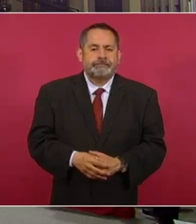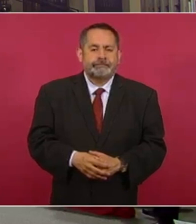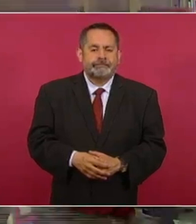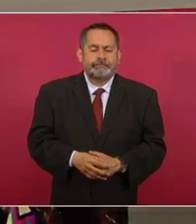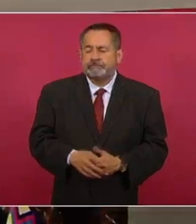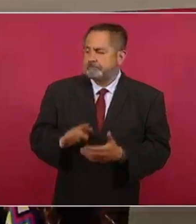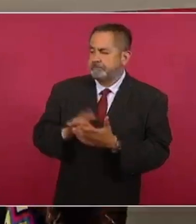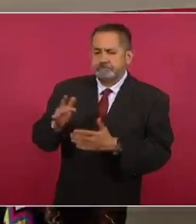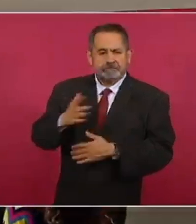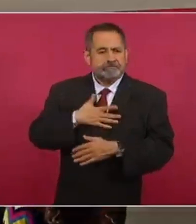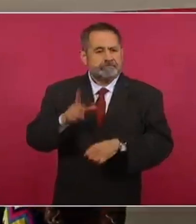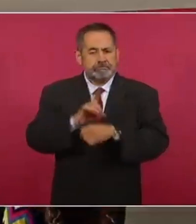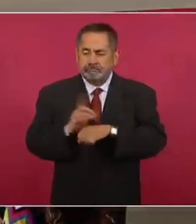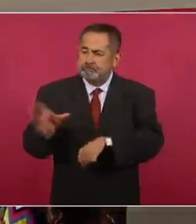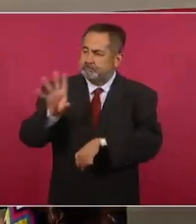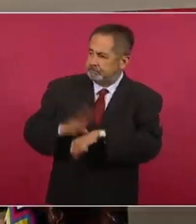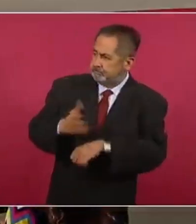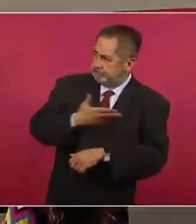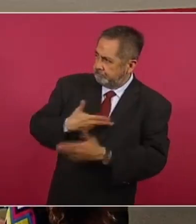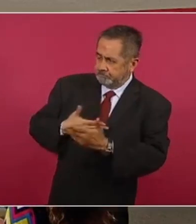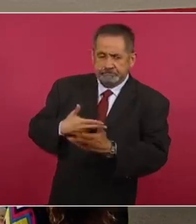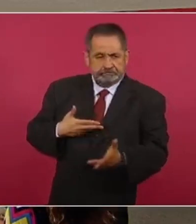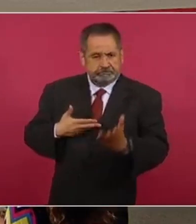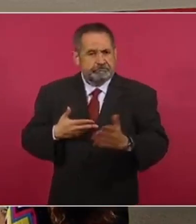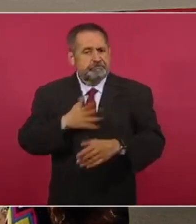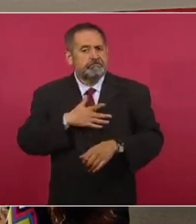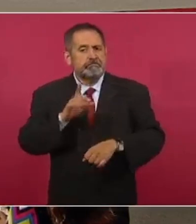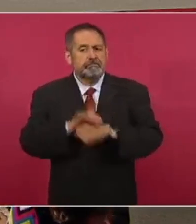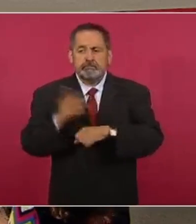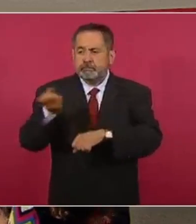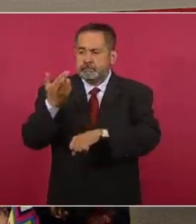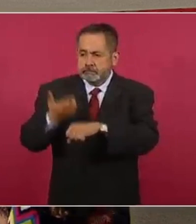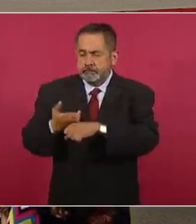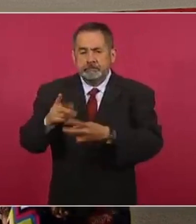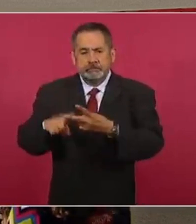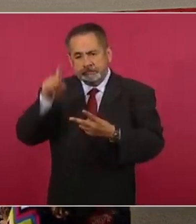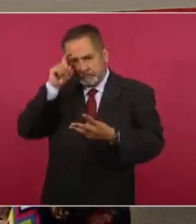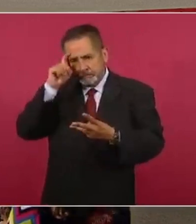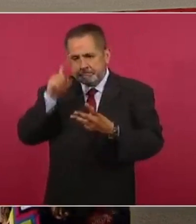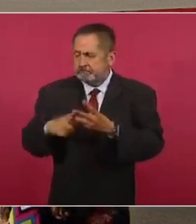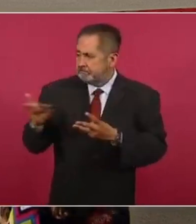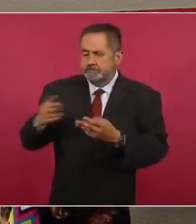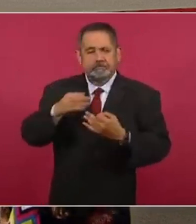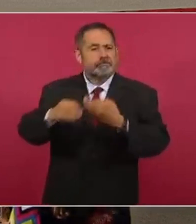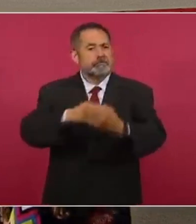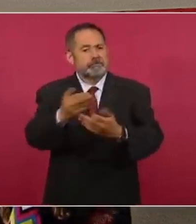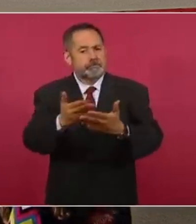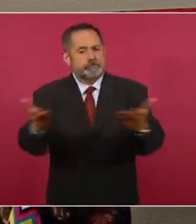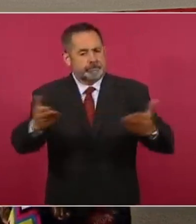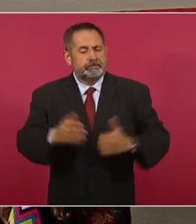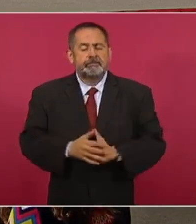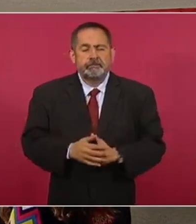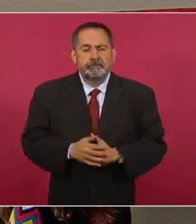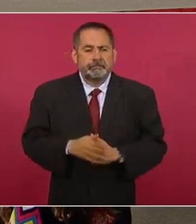muchas gracias muy buenos días con su permiso señor presidente buenos días señor secretario hugo a todas y todos como